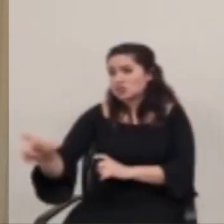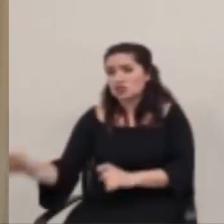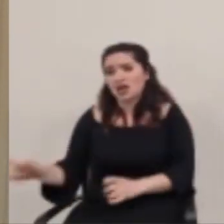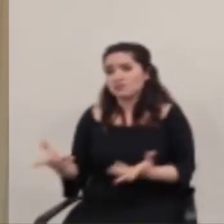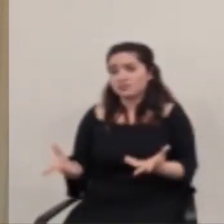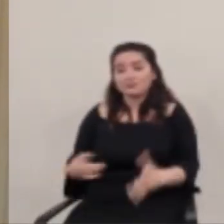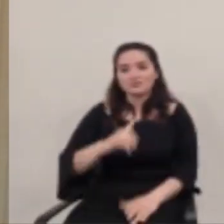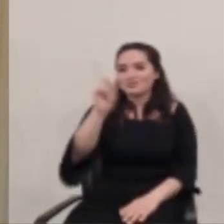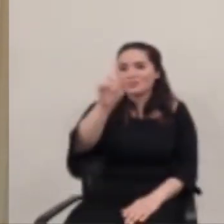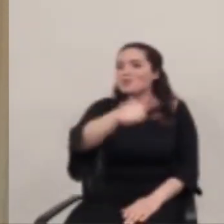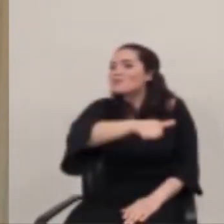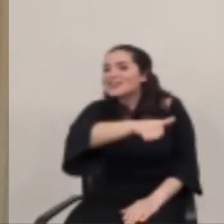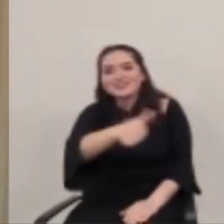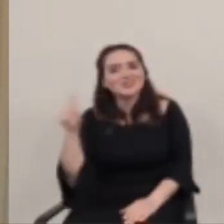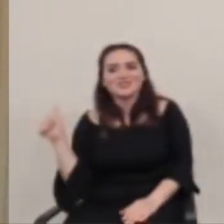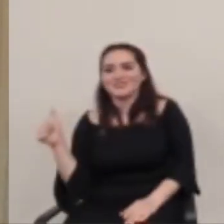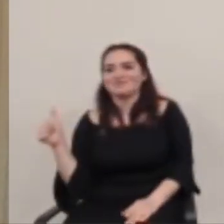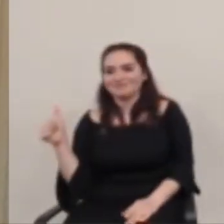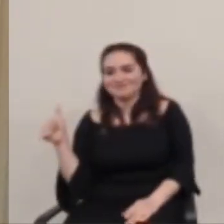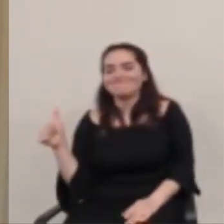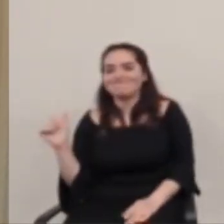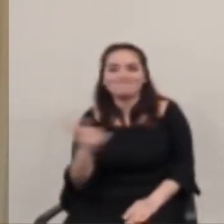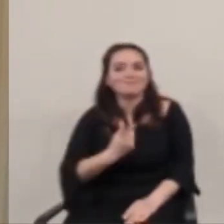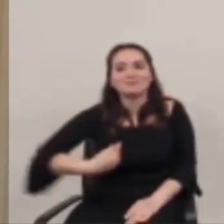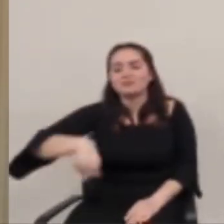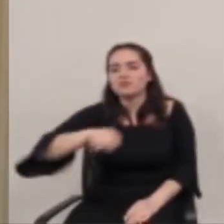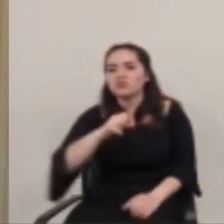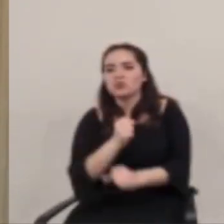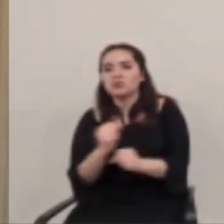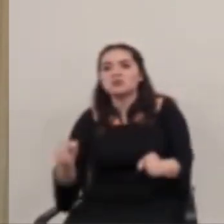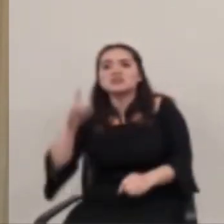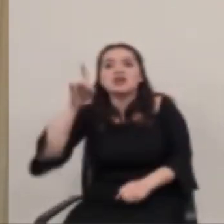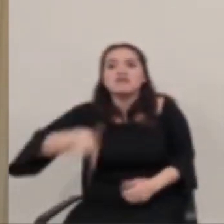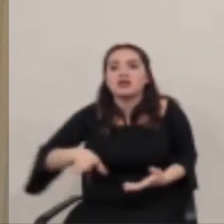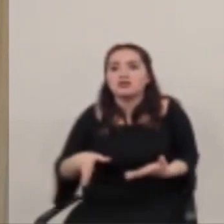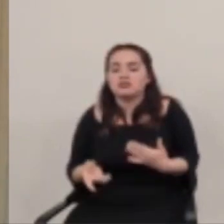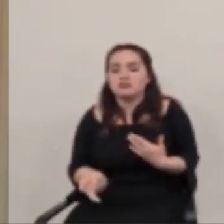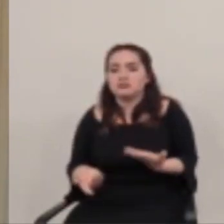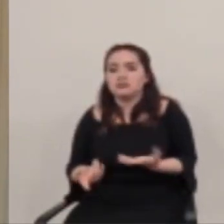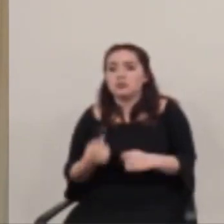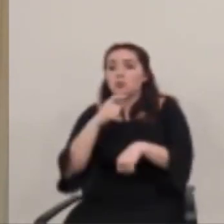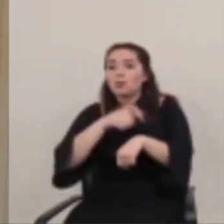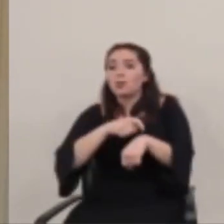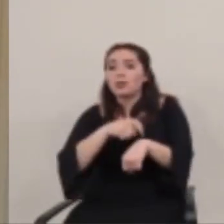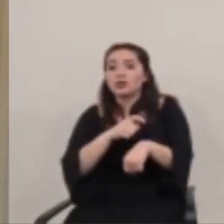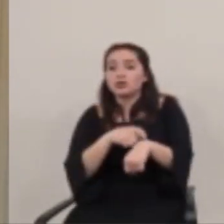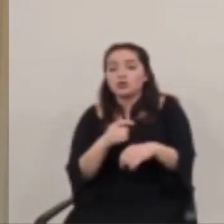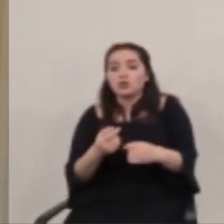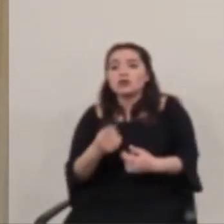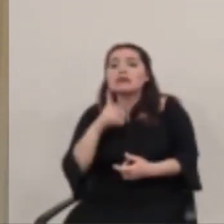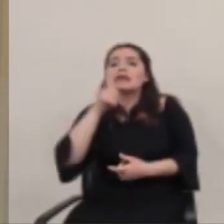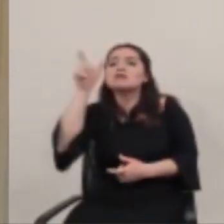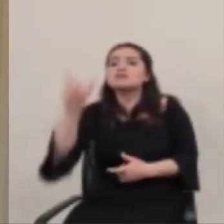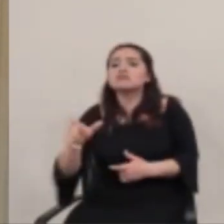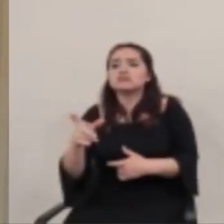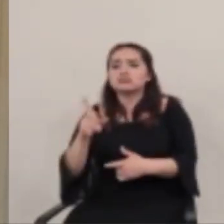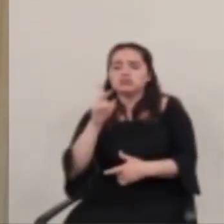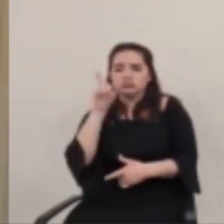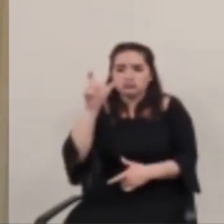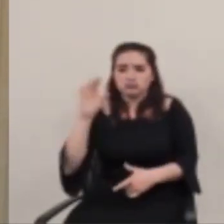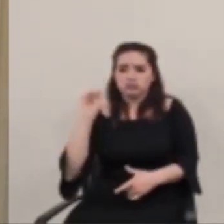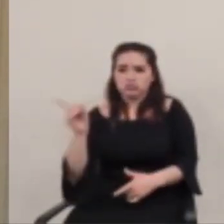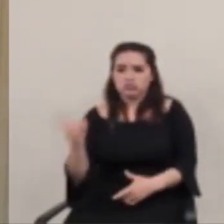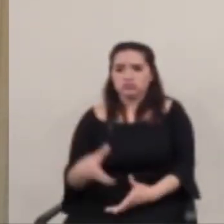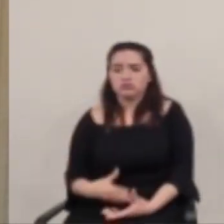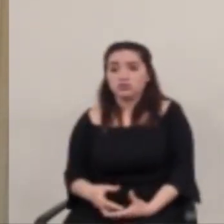sino que para todas las personas, porque nosotros no podemos prever en determinado momento todo el espectro de situaciones que pueden suceder. Si